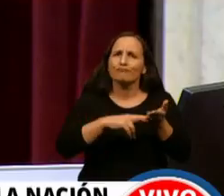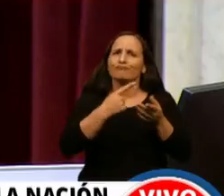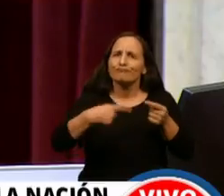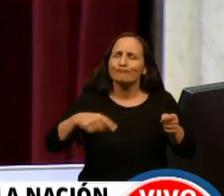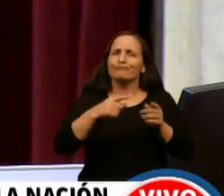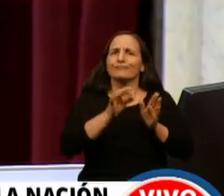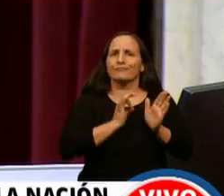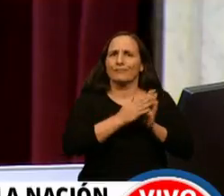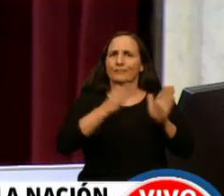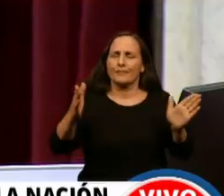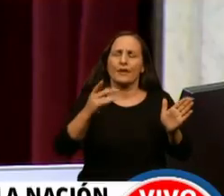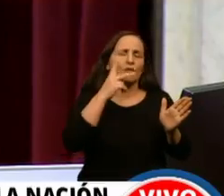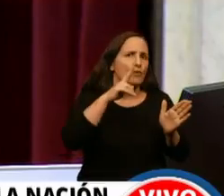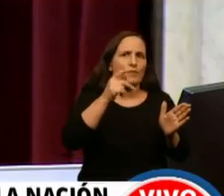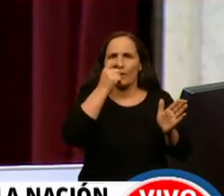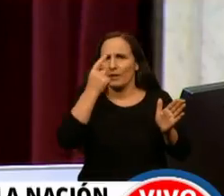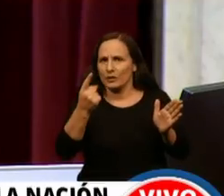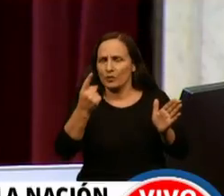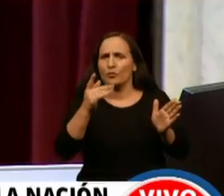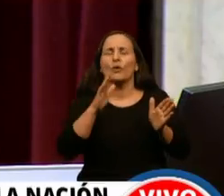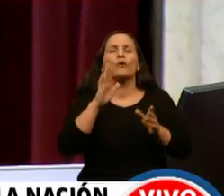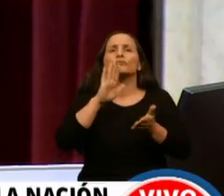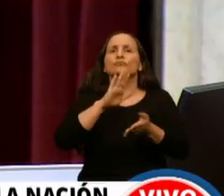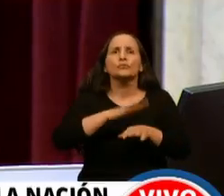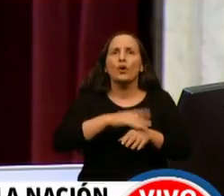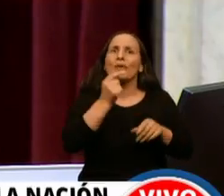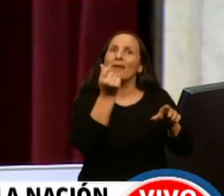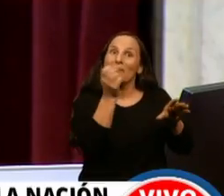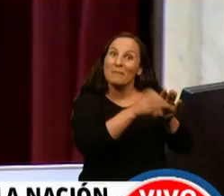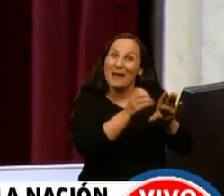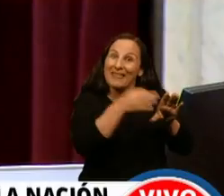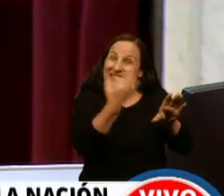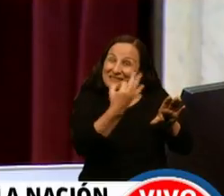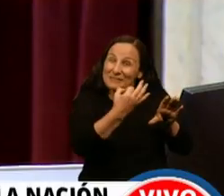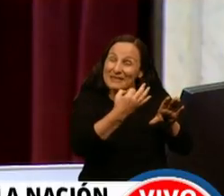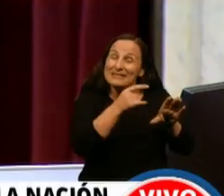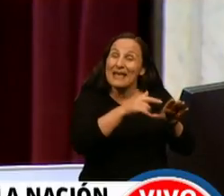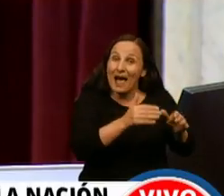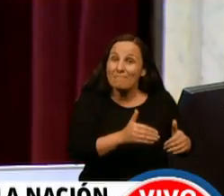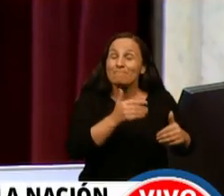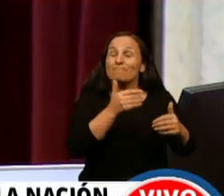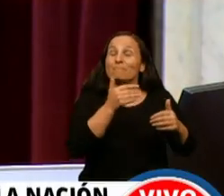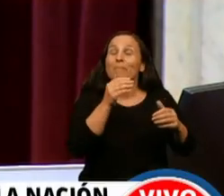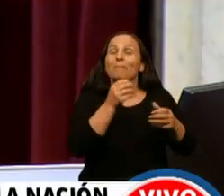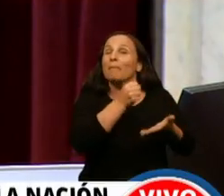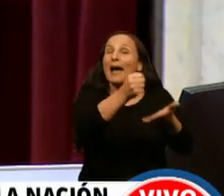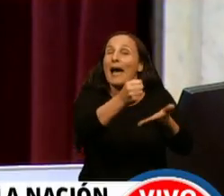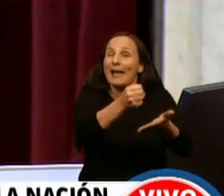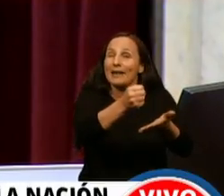2021 sobre prórroga por diez años del fondo fiduciario para subsidios